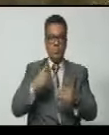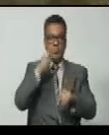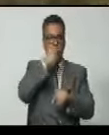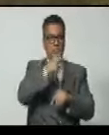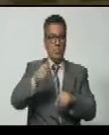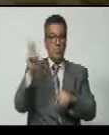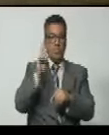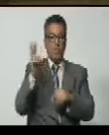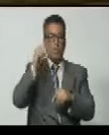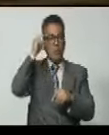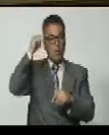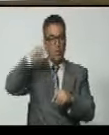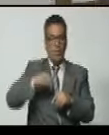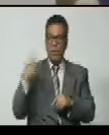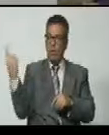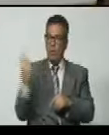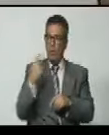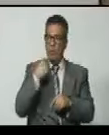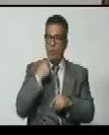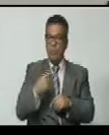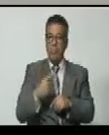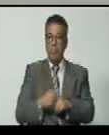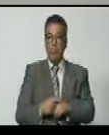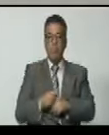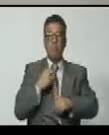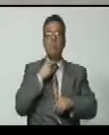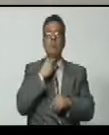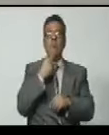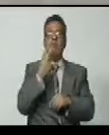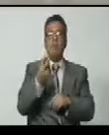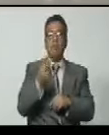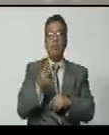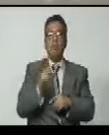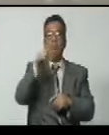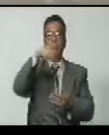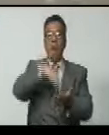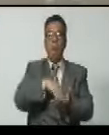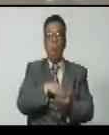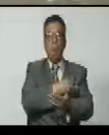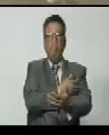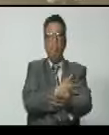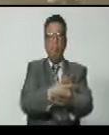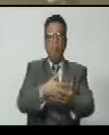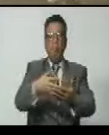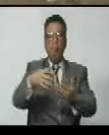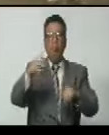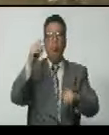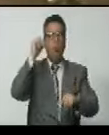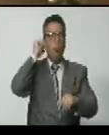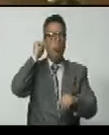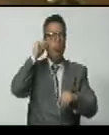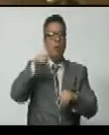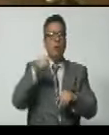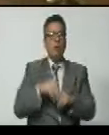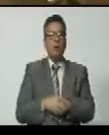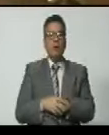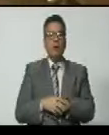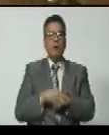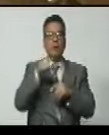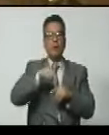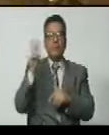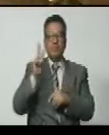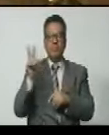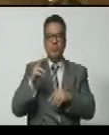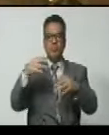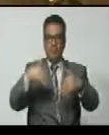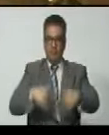Venezuela. Hoy vengo aquí con la voz de miles de mujeres y millones de mujeres que están en